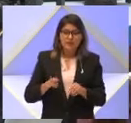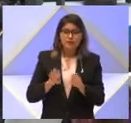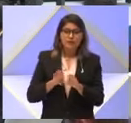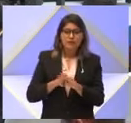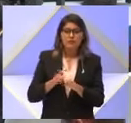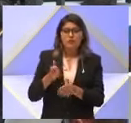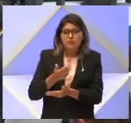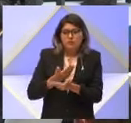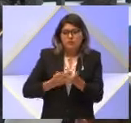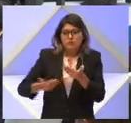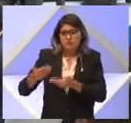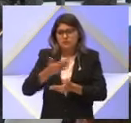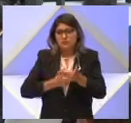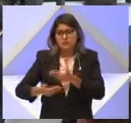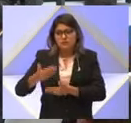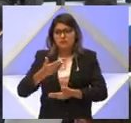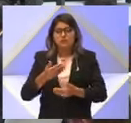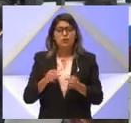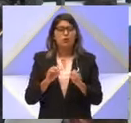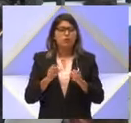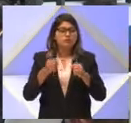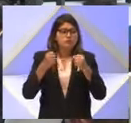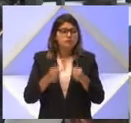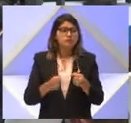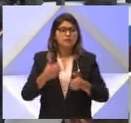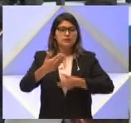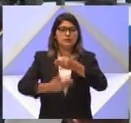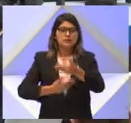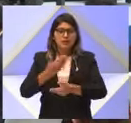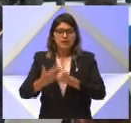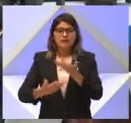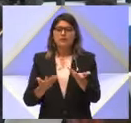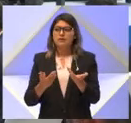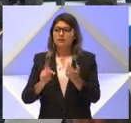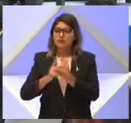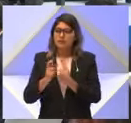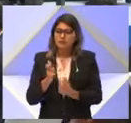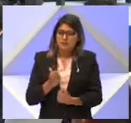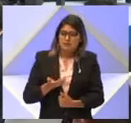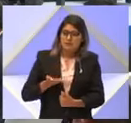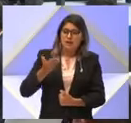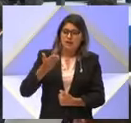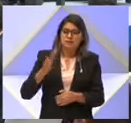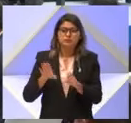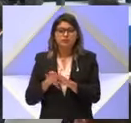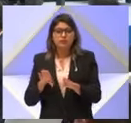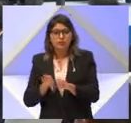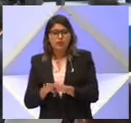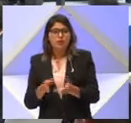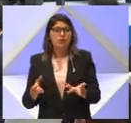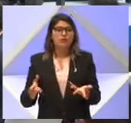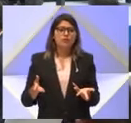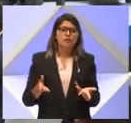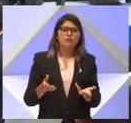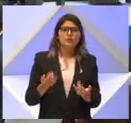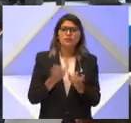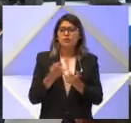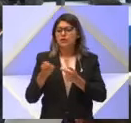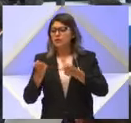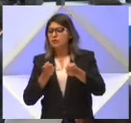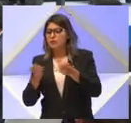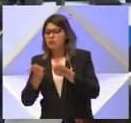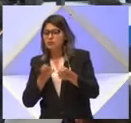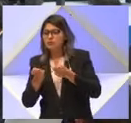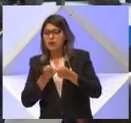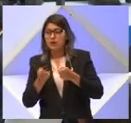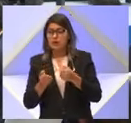negocios certidumbre a través de cómo va a evolucionar la economía certidumbre a través de la parte regulatoria no va a venir cambios drásticos